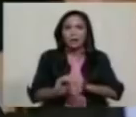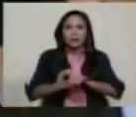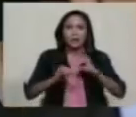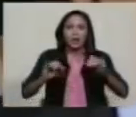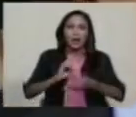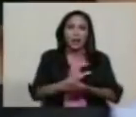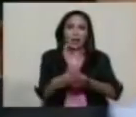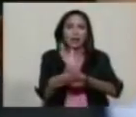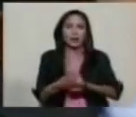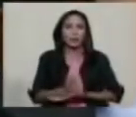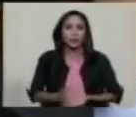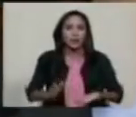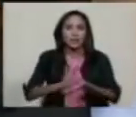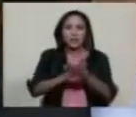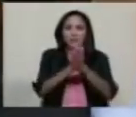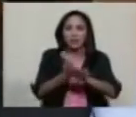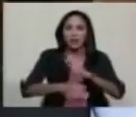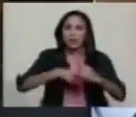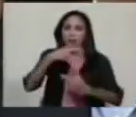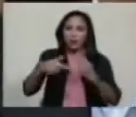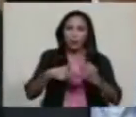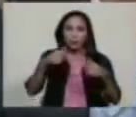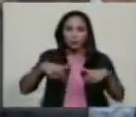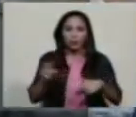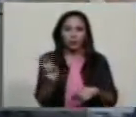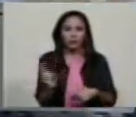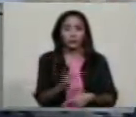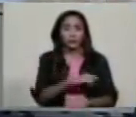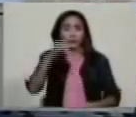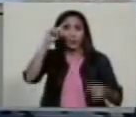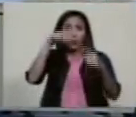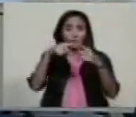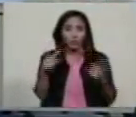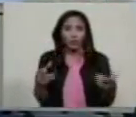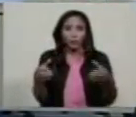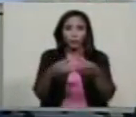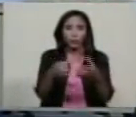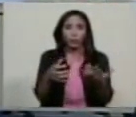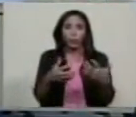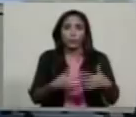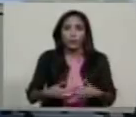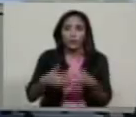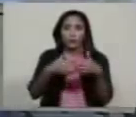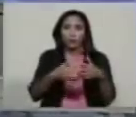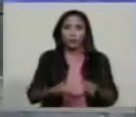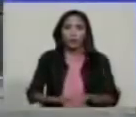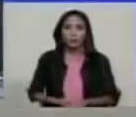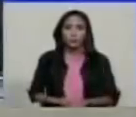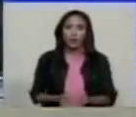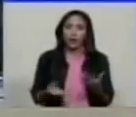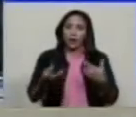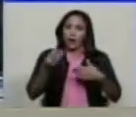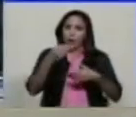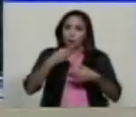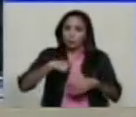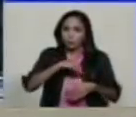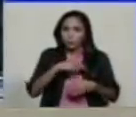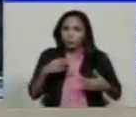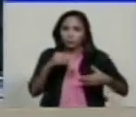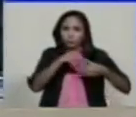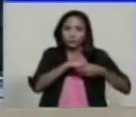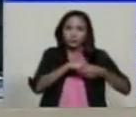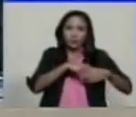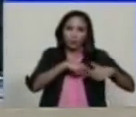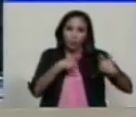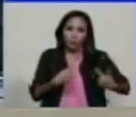bolivariana desde Venezuela. Y debemos llevar esa llama aquí. Esa llama aquí debemos llevarla porque tenemos la razón, es